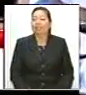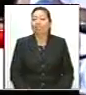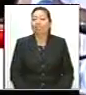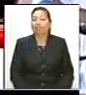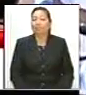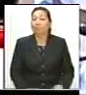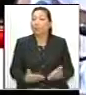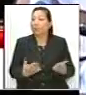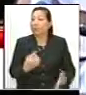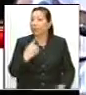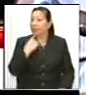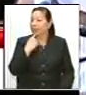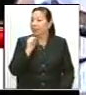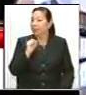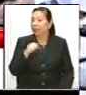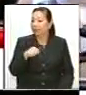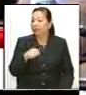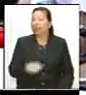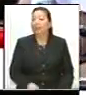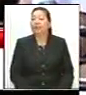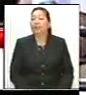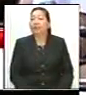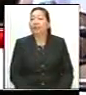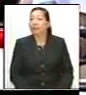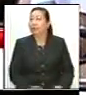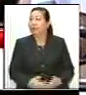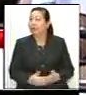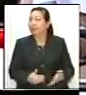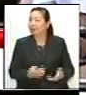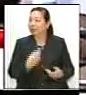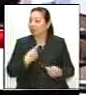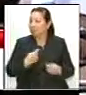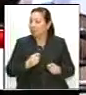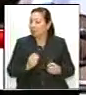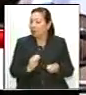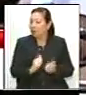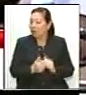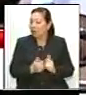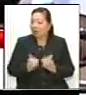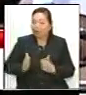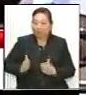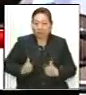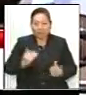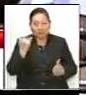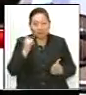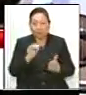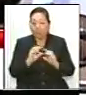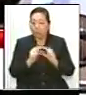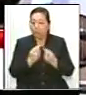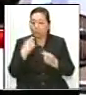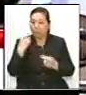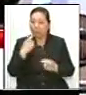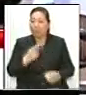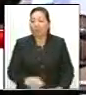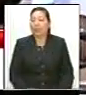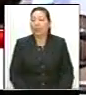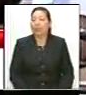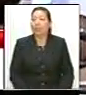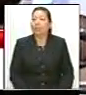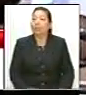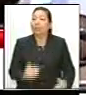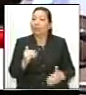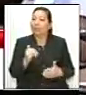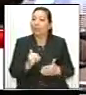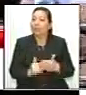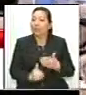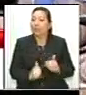06-2017, donde se que establecía criterios referenciales, y algunos de ellos son, bueno, sí, un cambio de orientación ideológica de la agrupación política, la mutación o